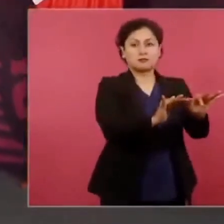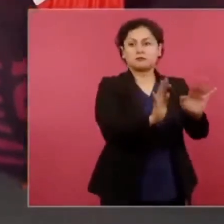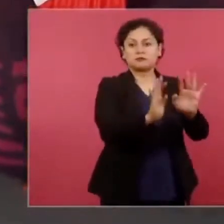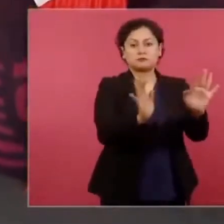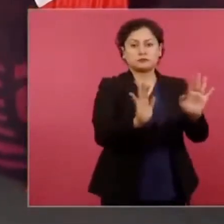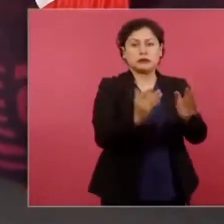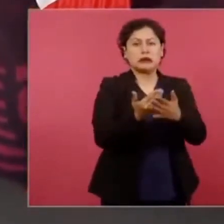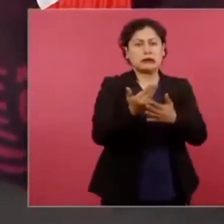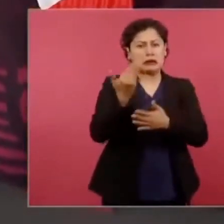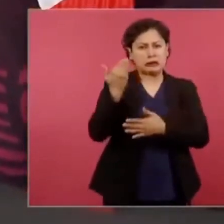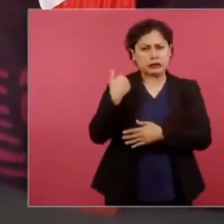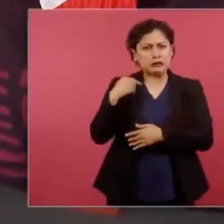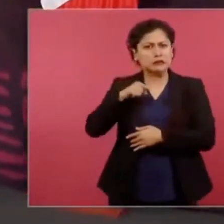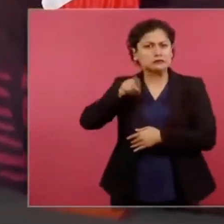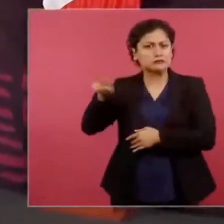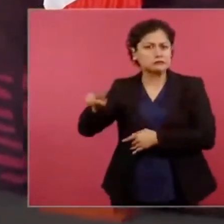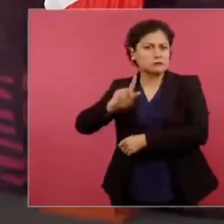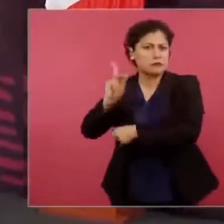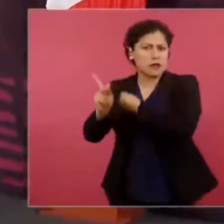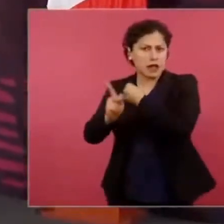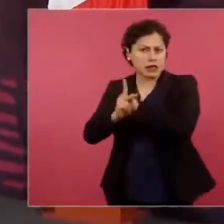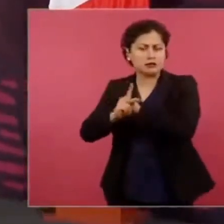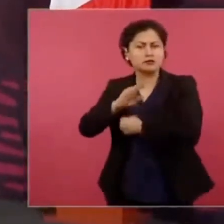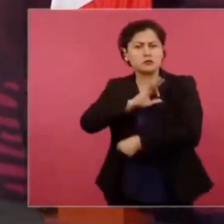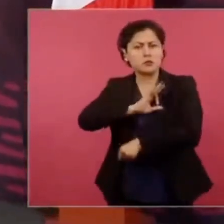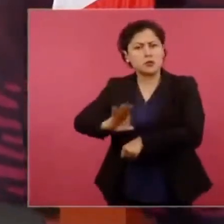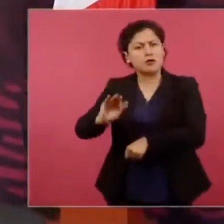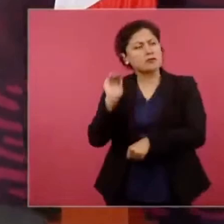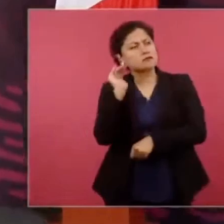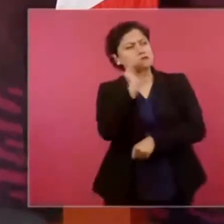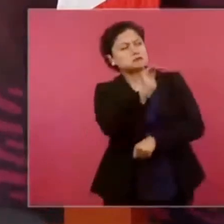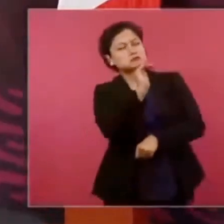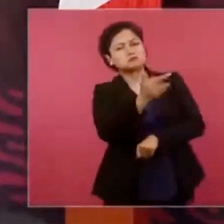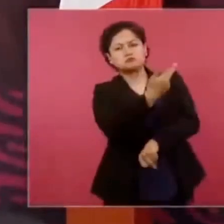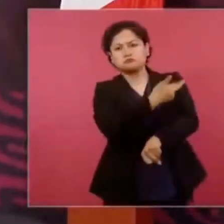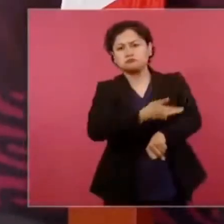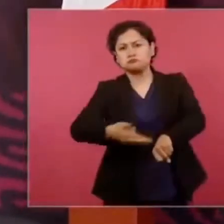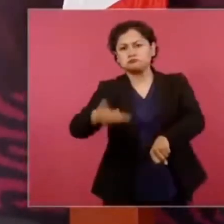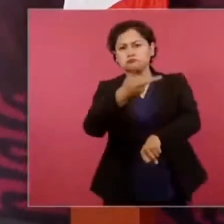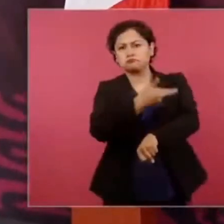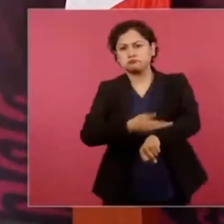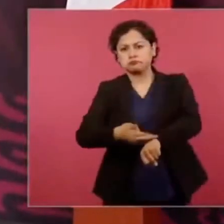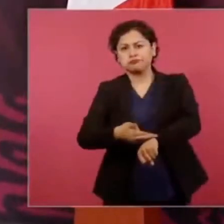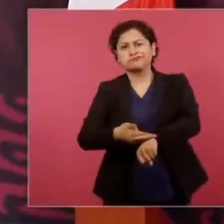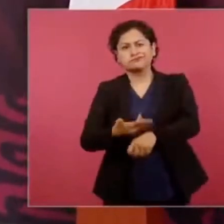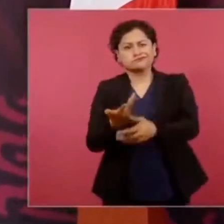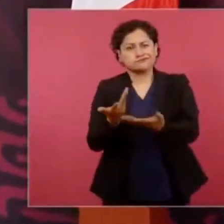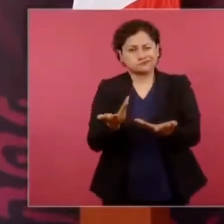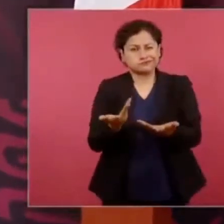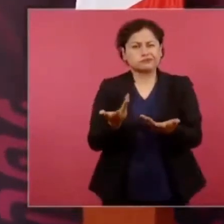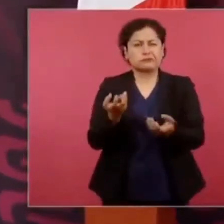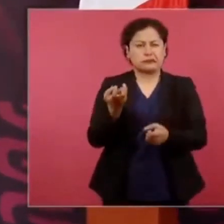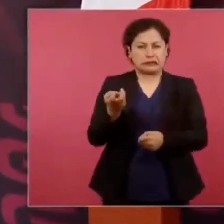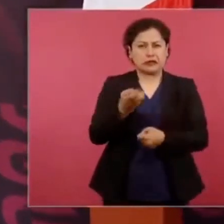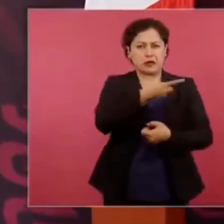trámite de que quiere obtener una visa de trabajo